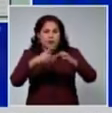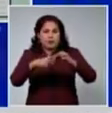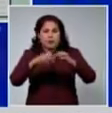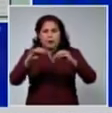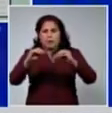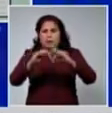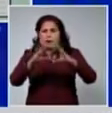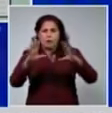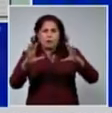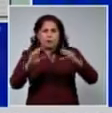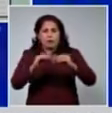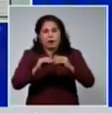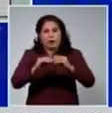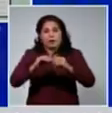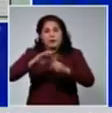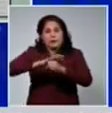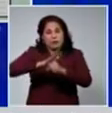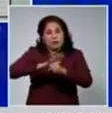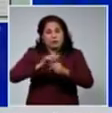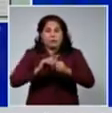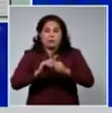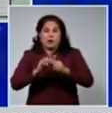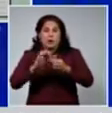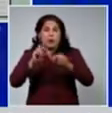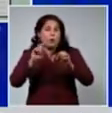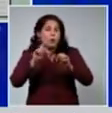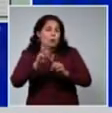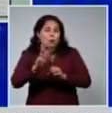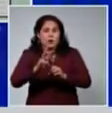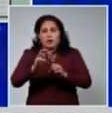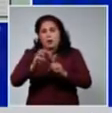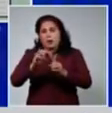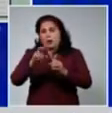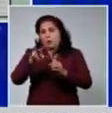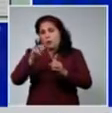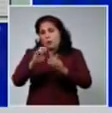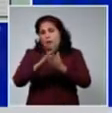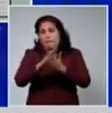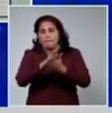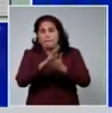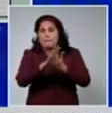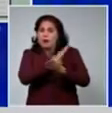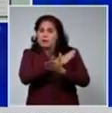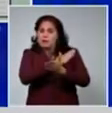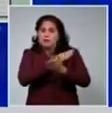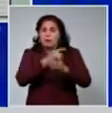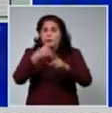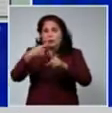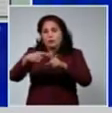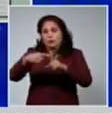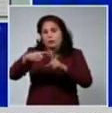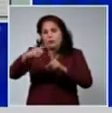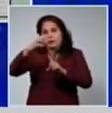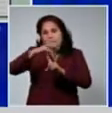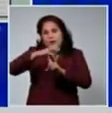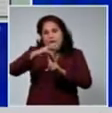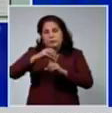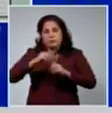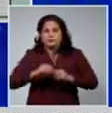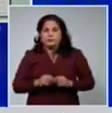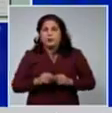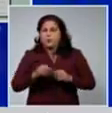san josé de las lajas will es nueva paz y san nicolás de bari como ustedes ven una dispersión